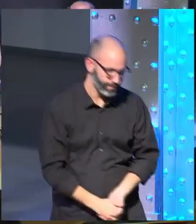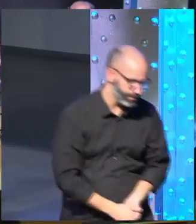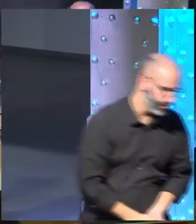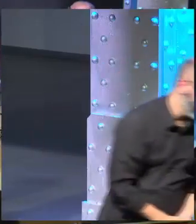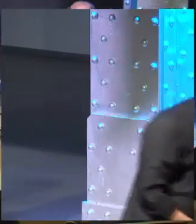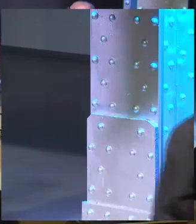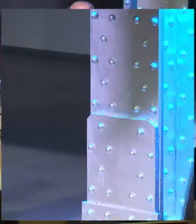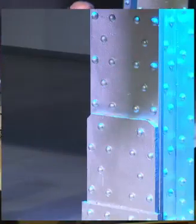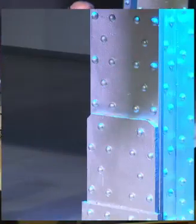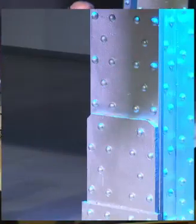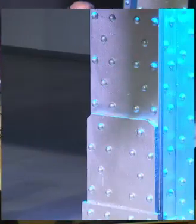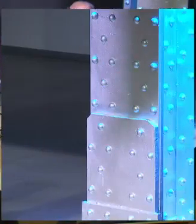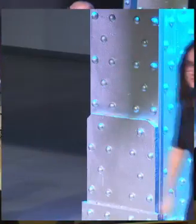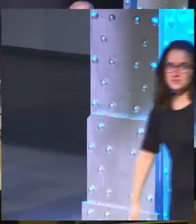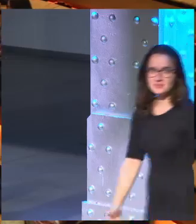Miguel.